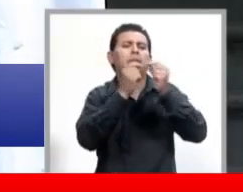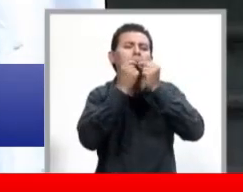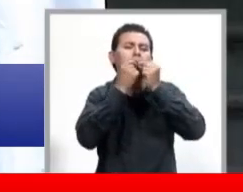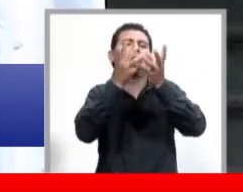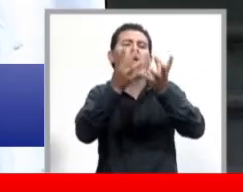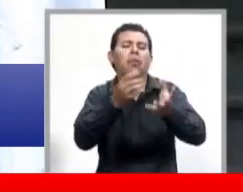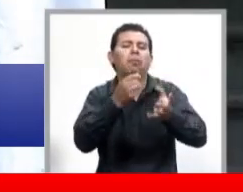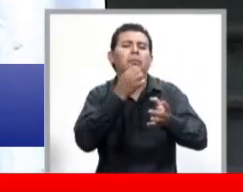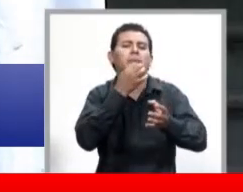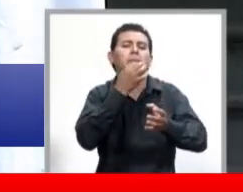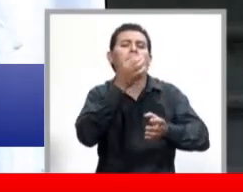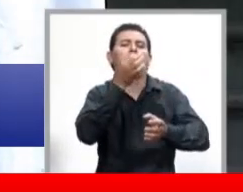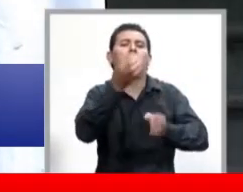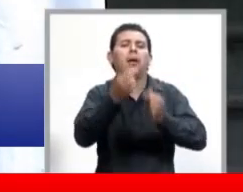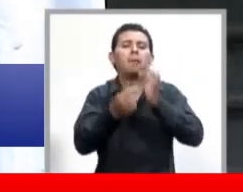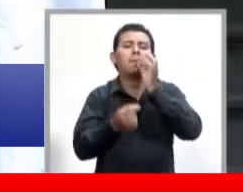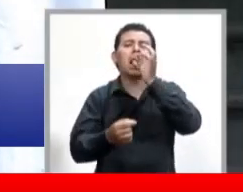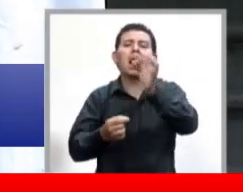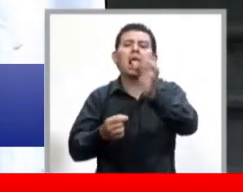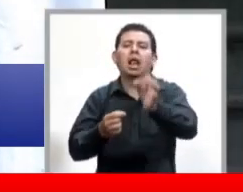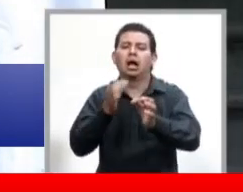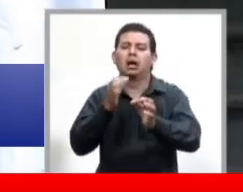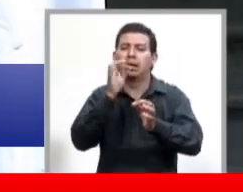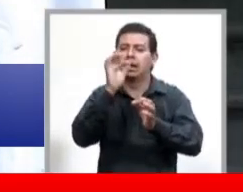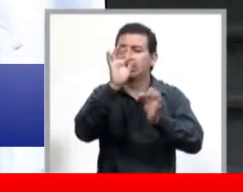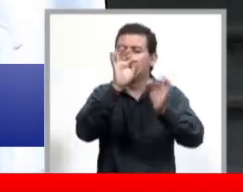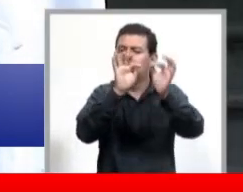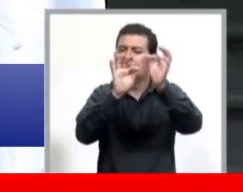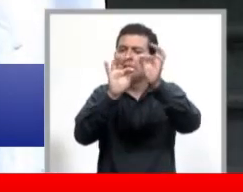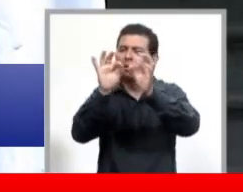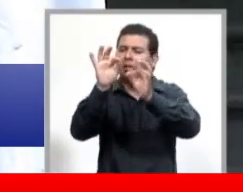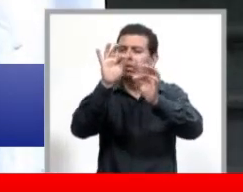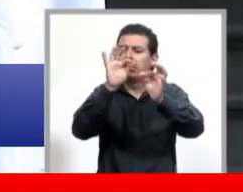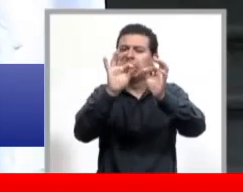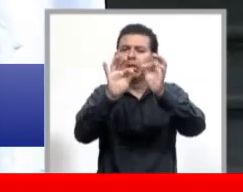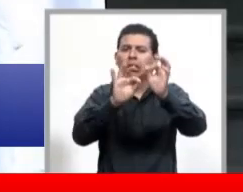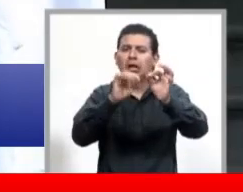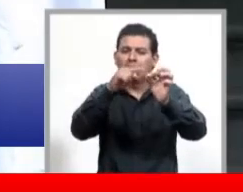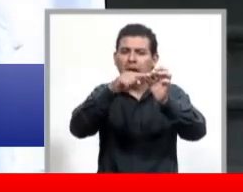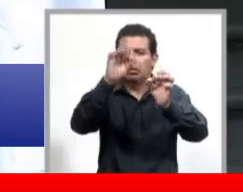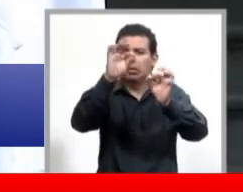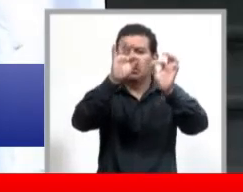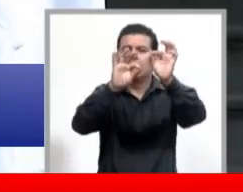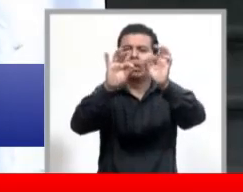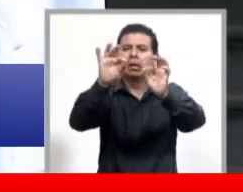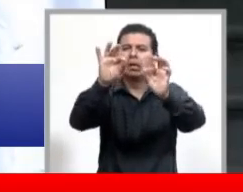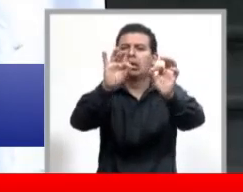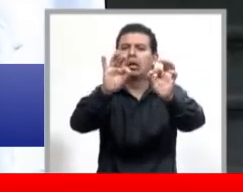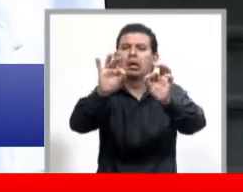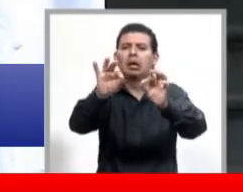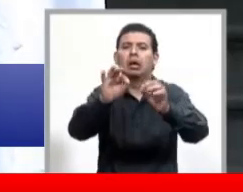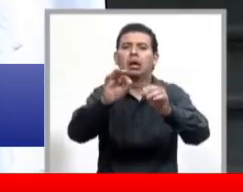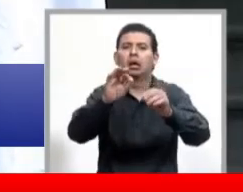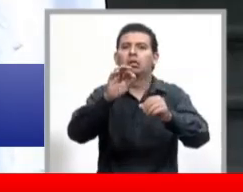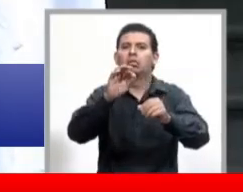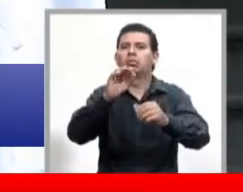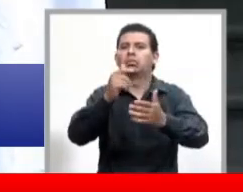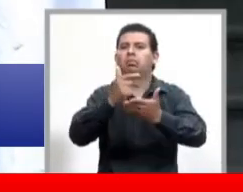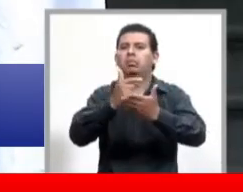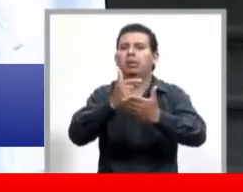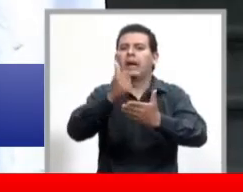expulsamos, es la palabra que usan los médicos, microgotas. Estas microgotas es una de las vías más